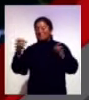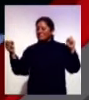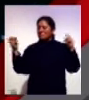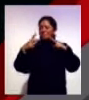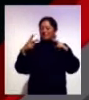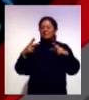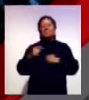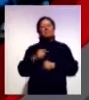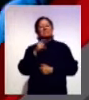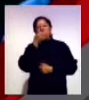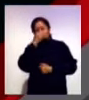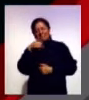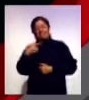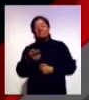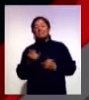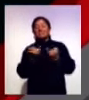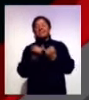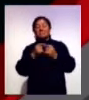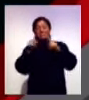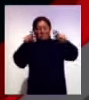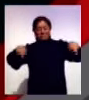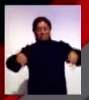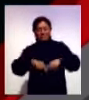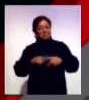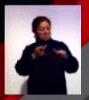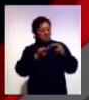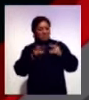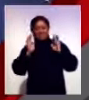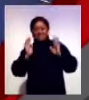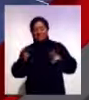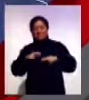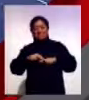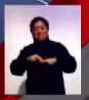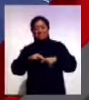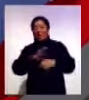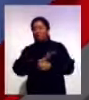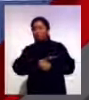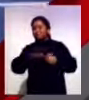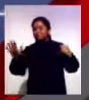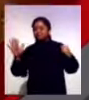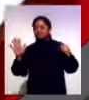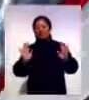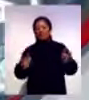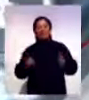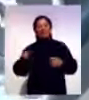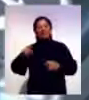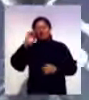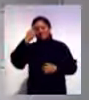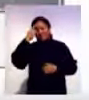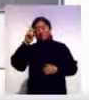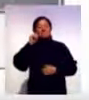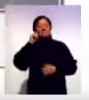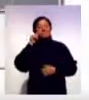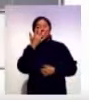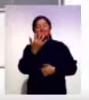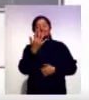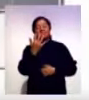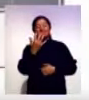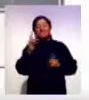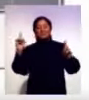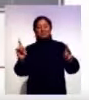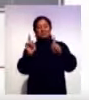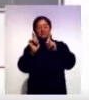pronto. Por lo pronto, ya la cancha también ya está preparada, todo listo, los boletos agotados. Y recordamos, este encuentro va a ser mañana a las 5 de la tarde. Primero